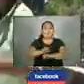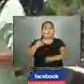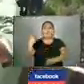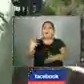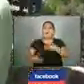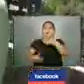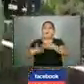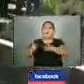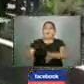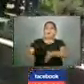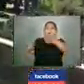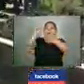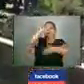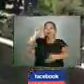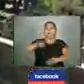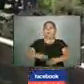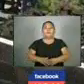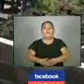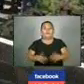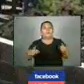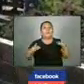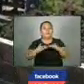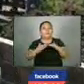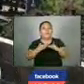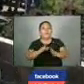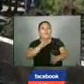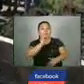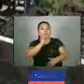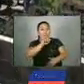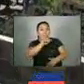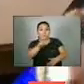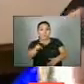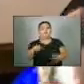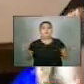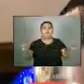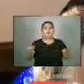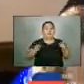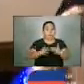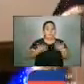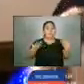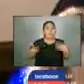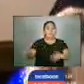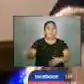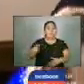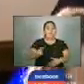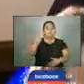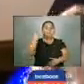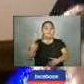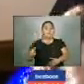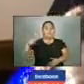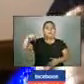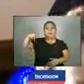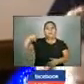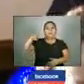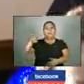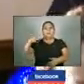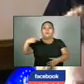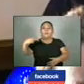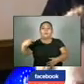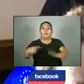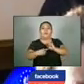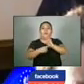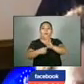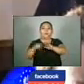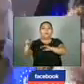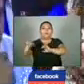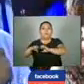involucradas en este esfuerzo. Cabe destacar que en esta reunión también estuvo presente la Procuraduría General de la República, cuyo